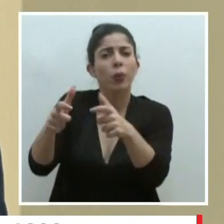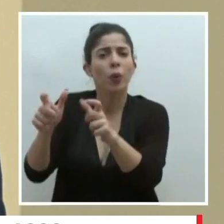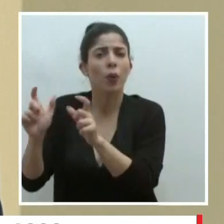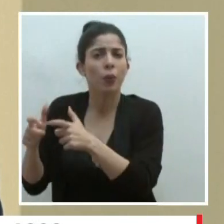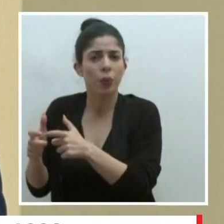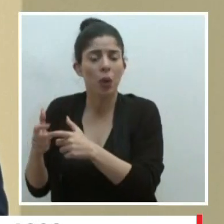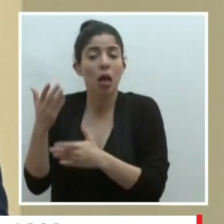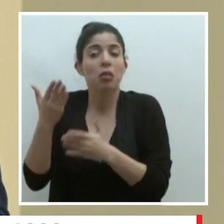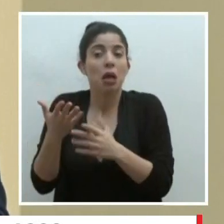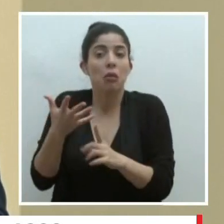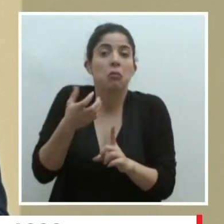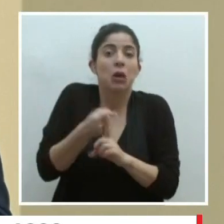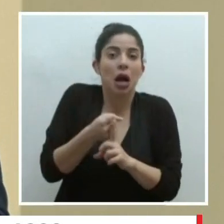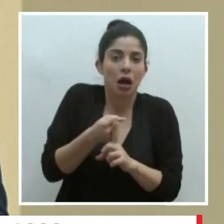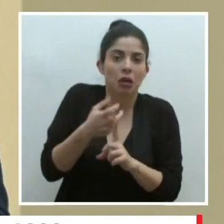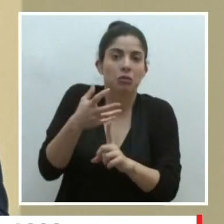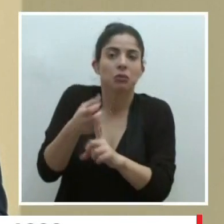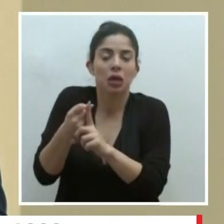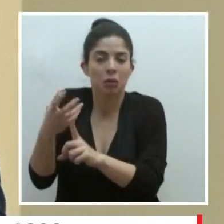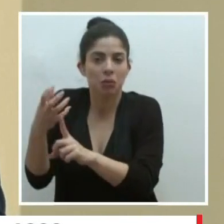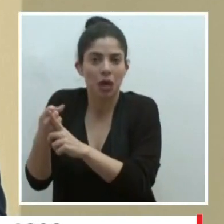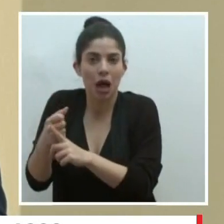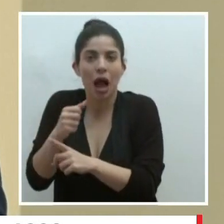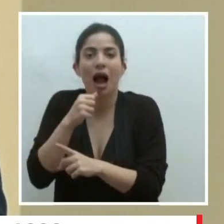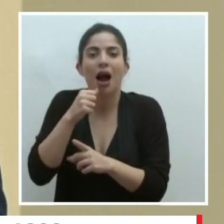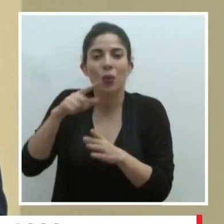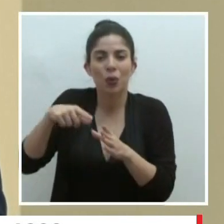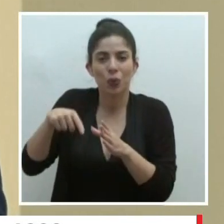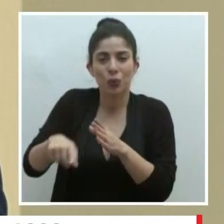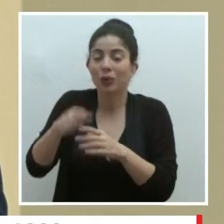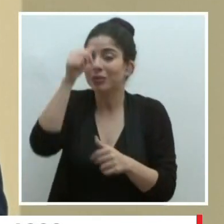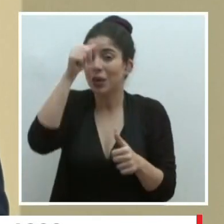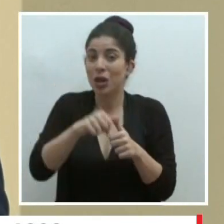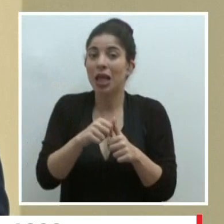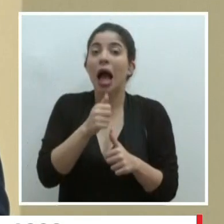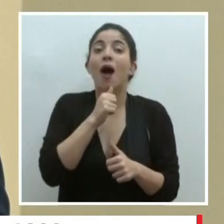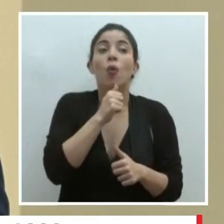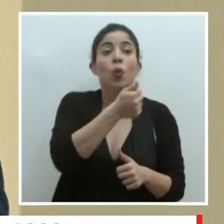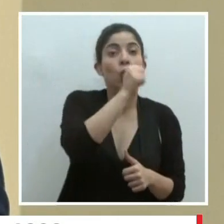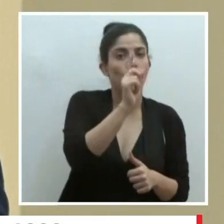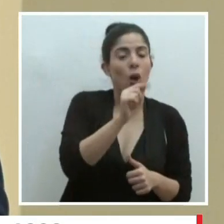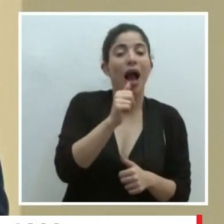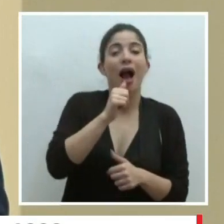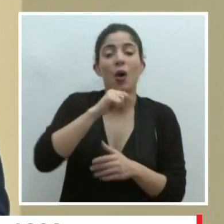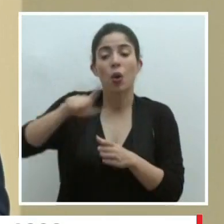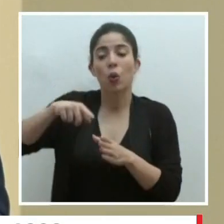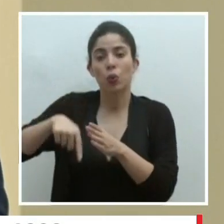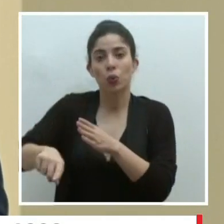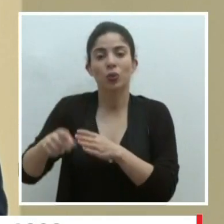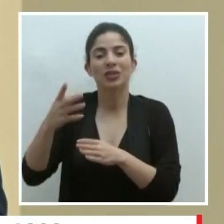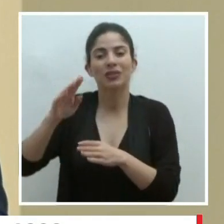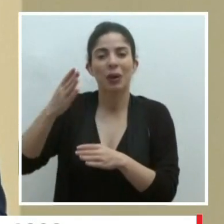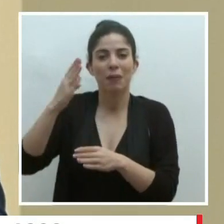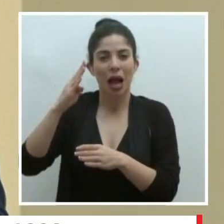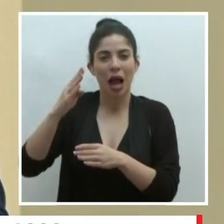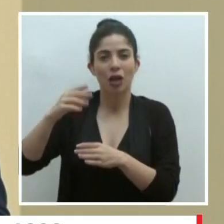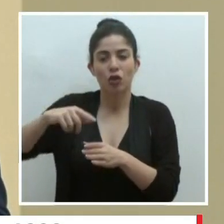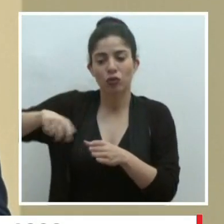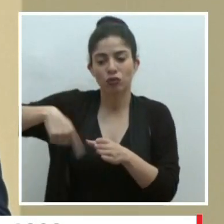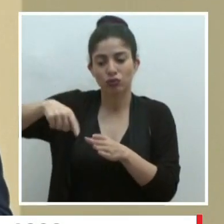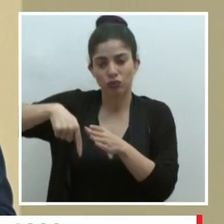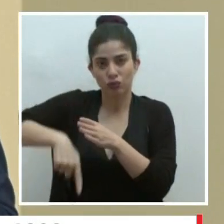bien ha afectado eventualmente la toma de las aguas residuales, recordemos que no es el agua potable, es el agua residual donde van los lodos